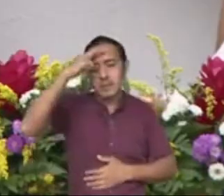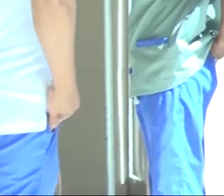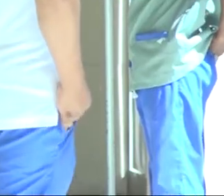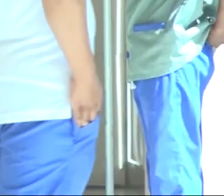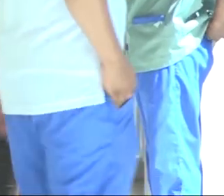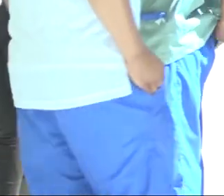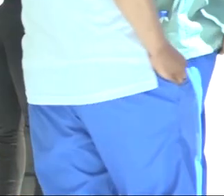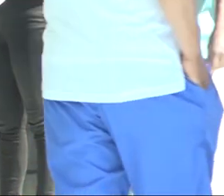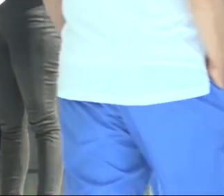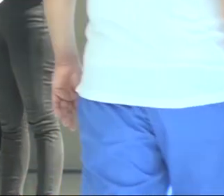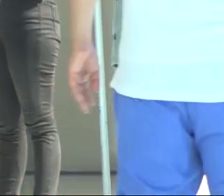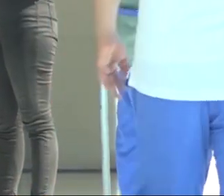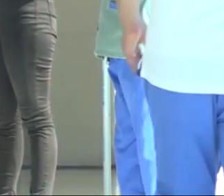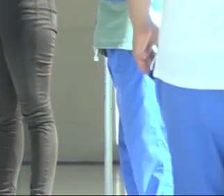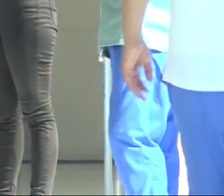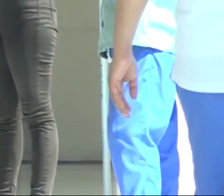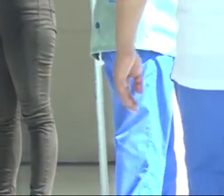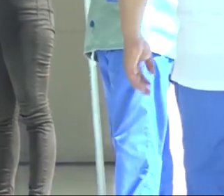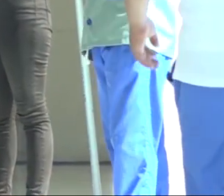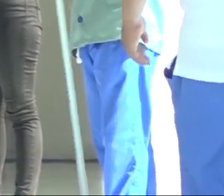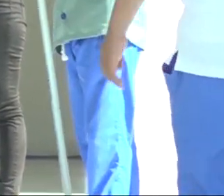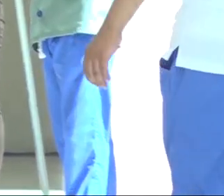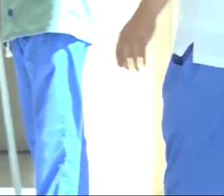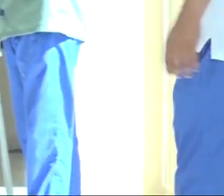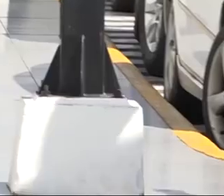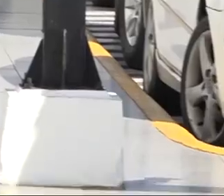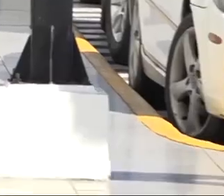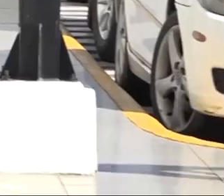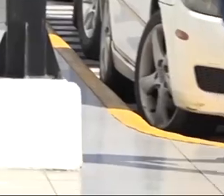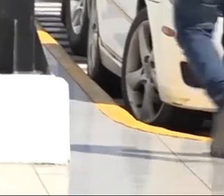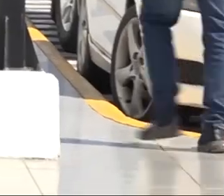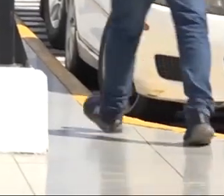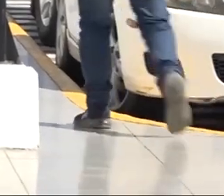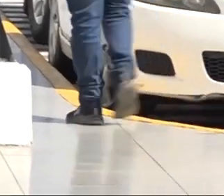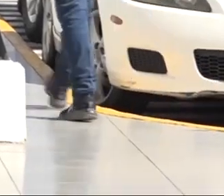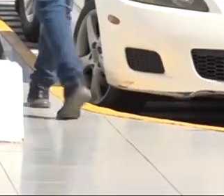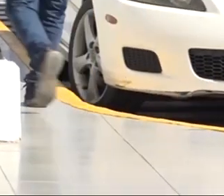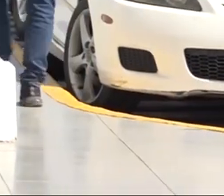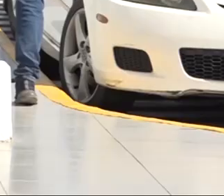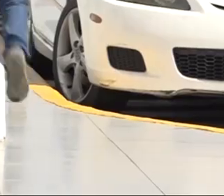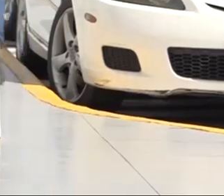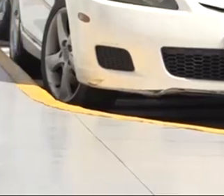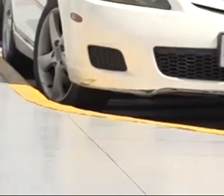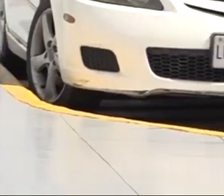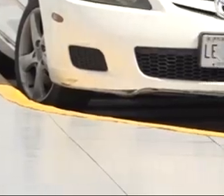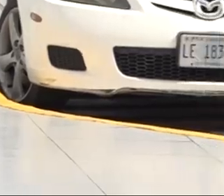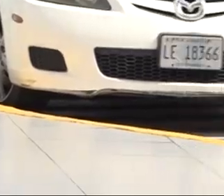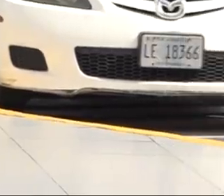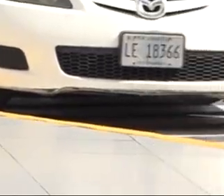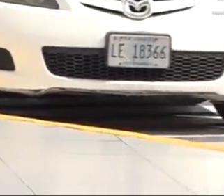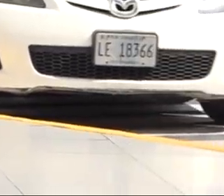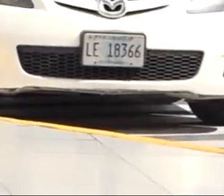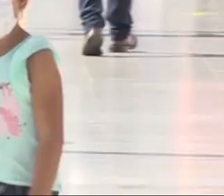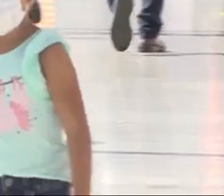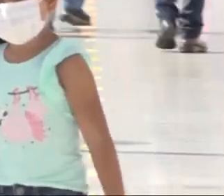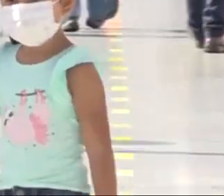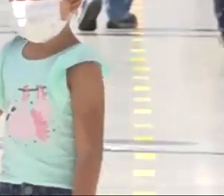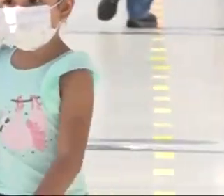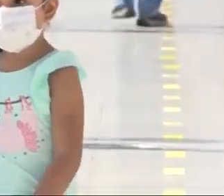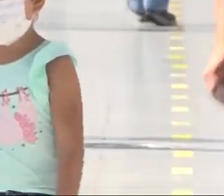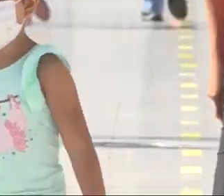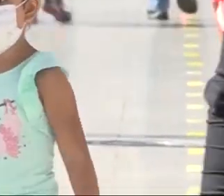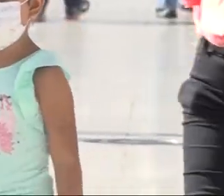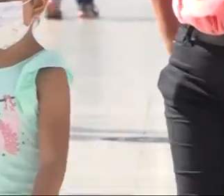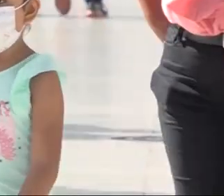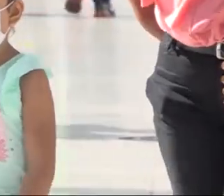responsable. Dicha ley es una reforma al artículo 66 del Código del Trabajo para incluir dicha fecha en